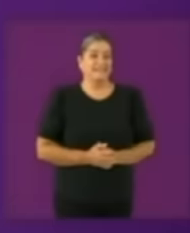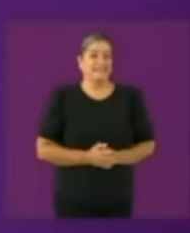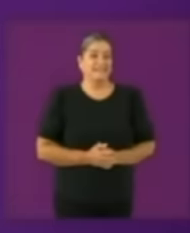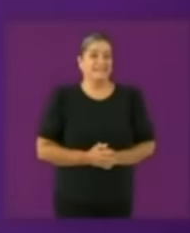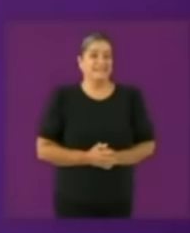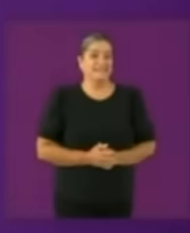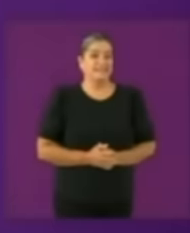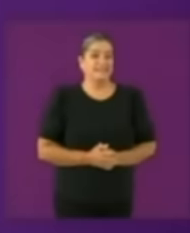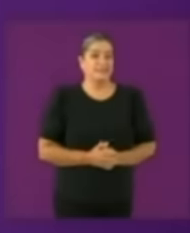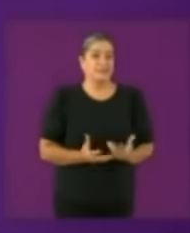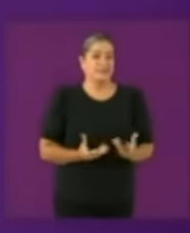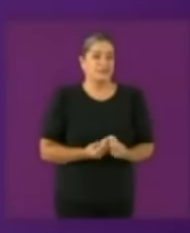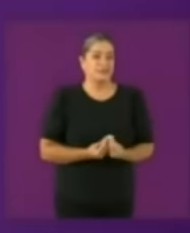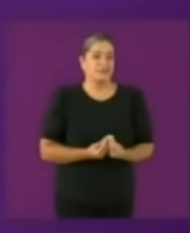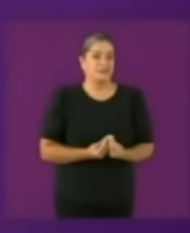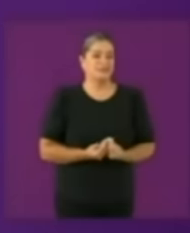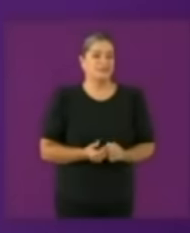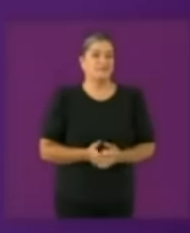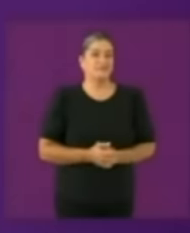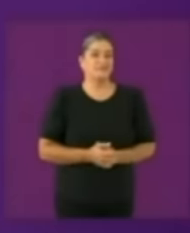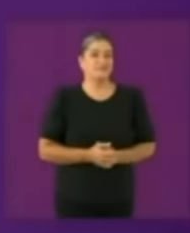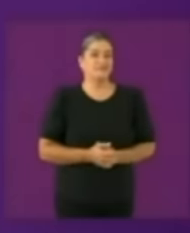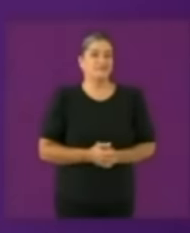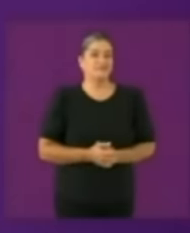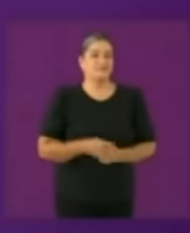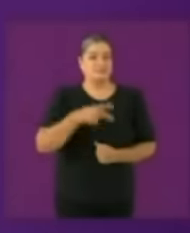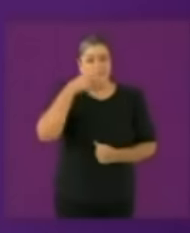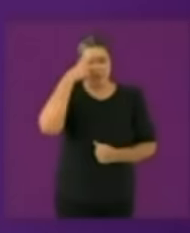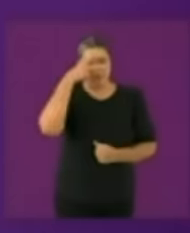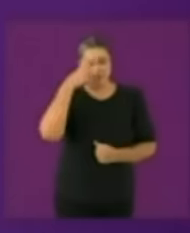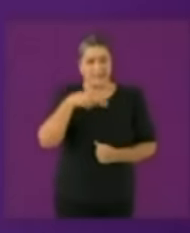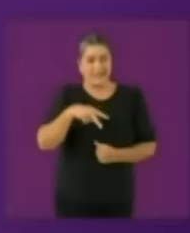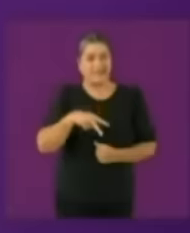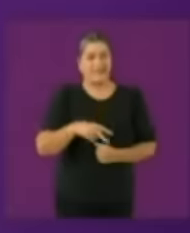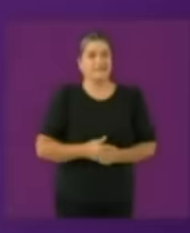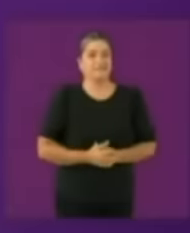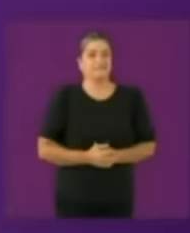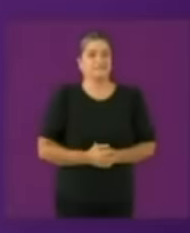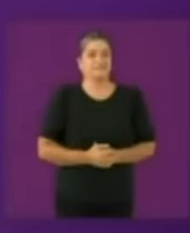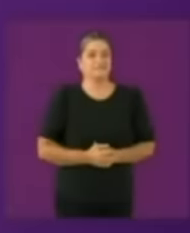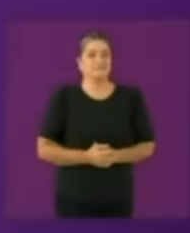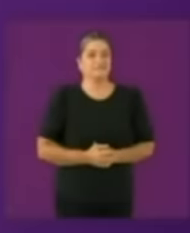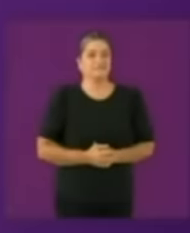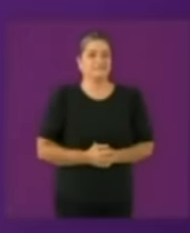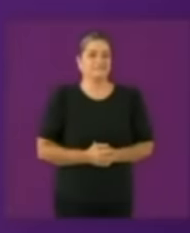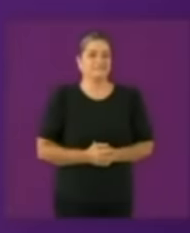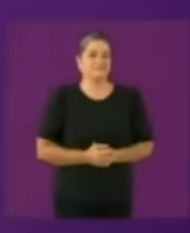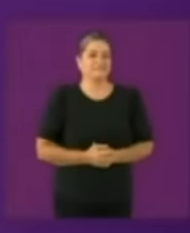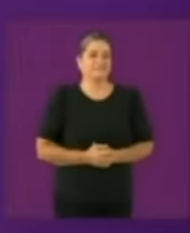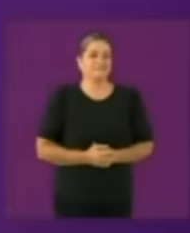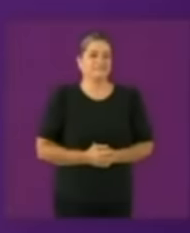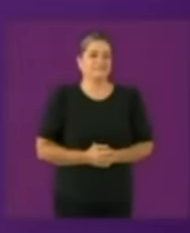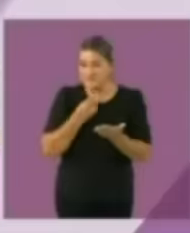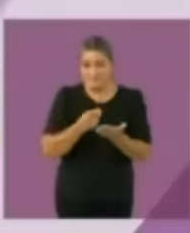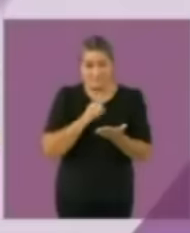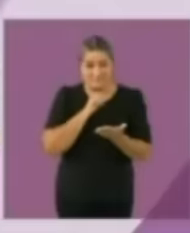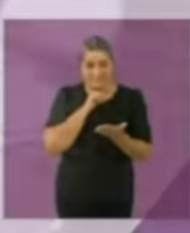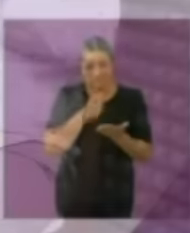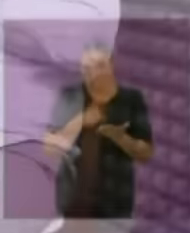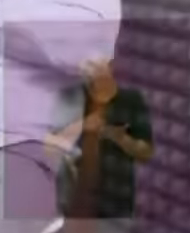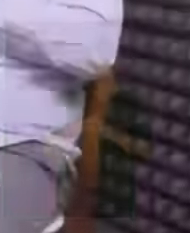PRD. Y sí, lo siento, pero Álvarez Maínez tenía la oportunidad de brillar un poco ahí